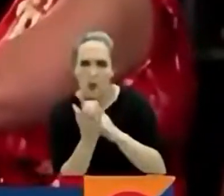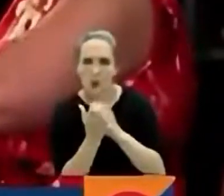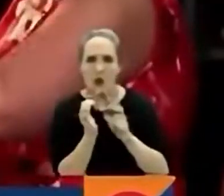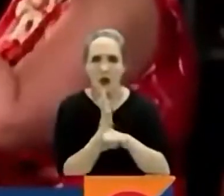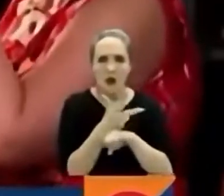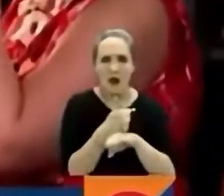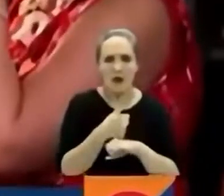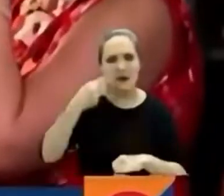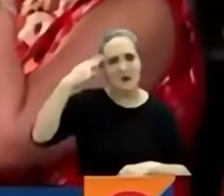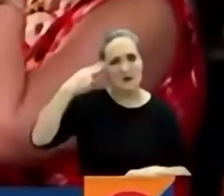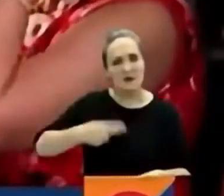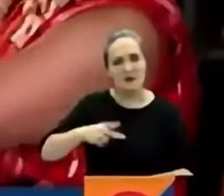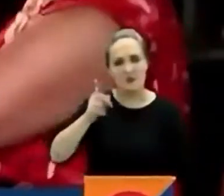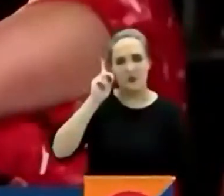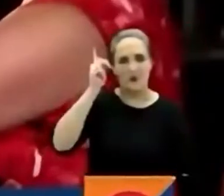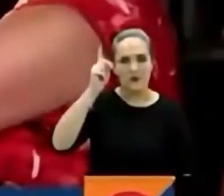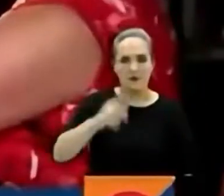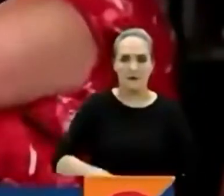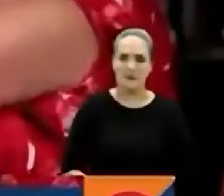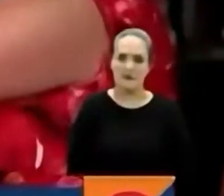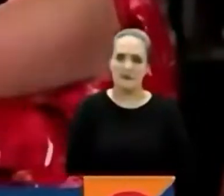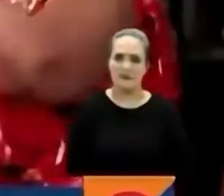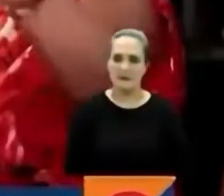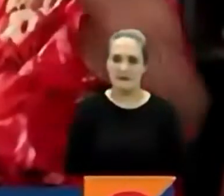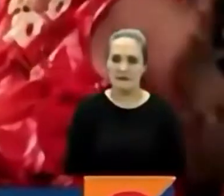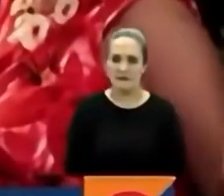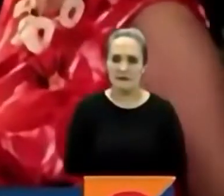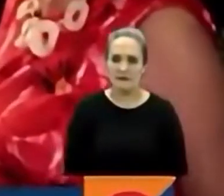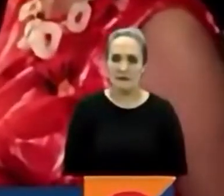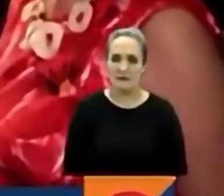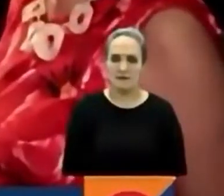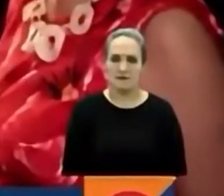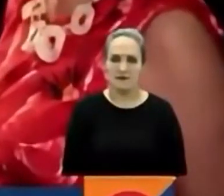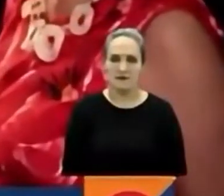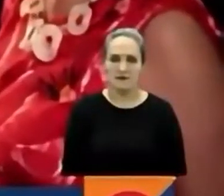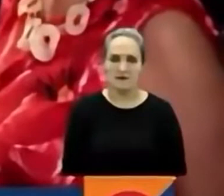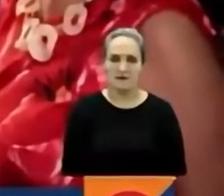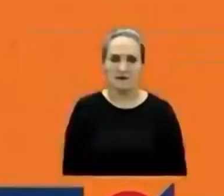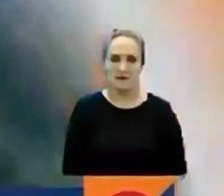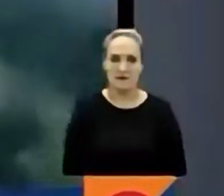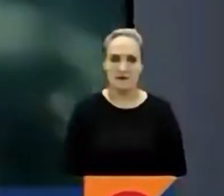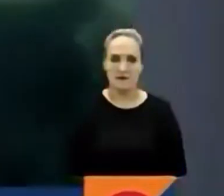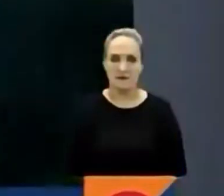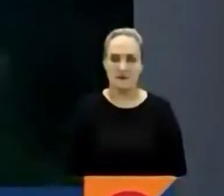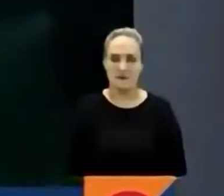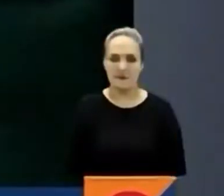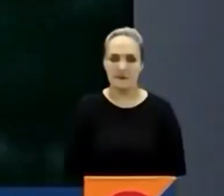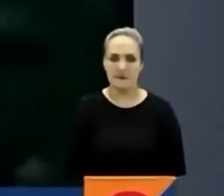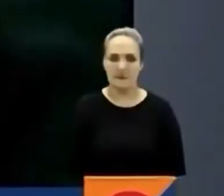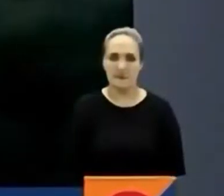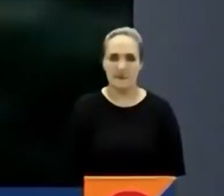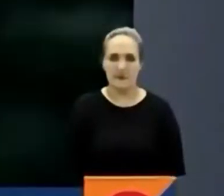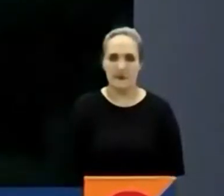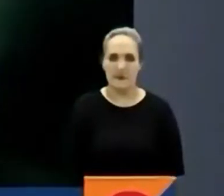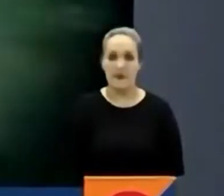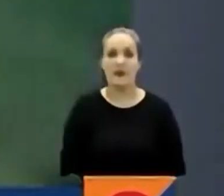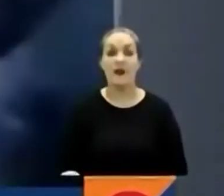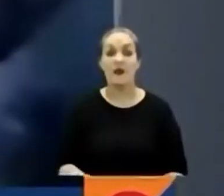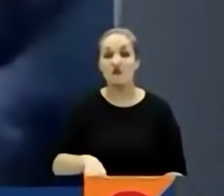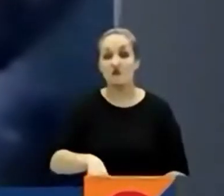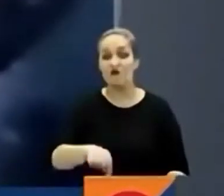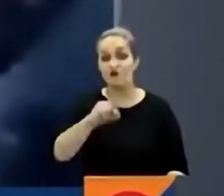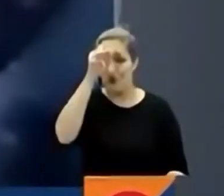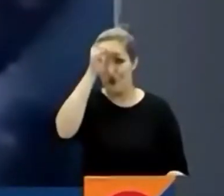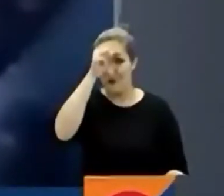historia política. El rock fue lo que me permitió poderles enseñar filosofía en inglés después de almuerzo, que era tan difícil. Este domingo a las 10:45 de la noche